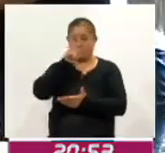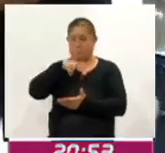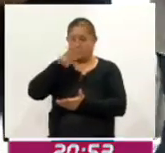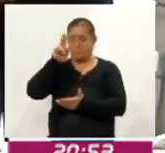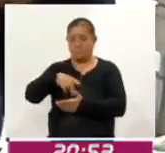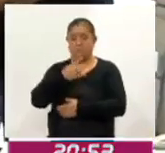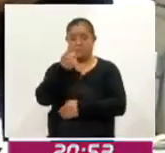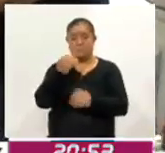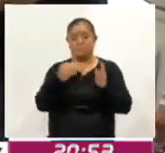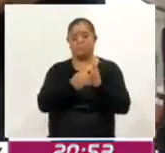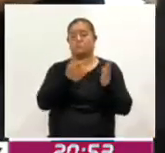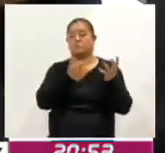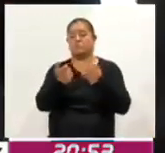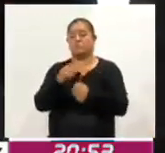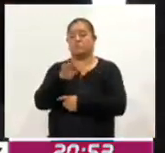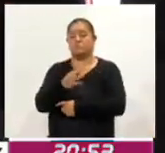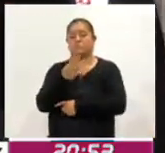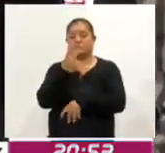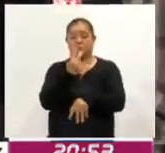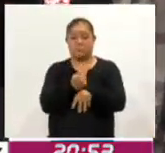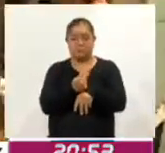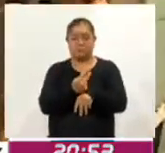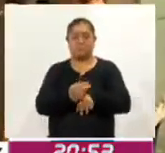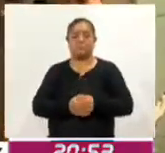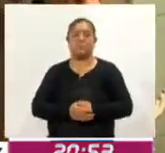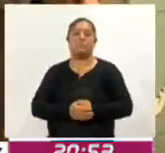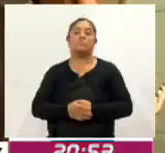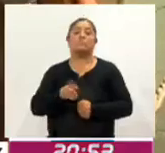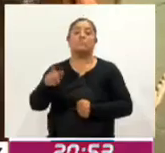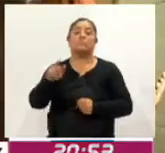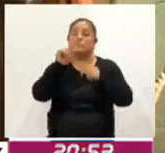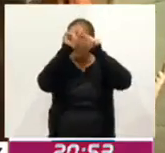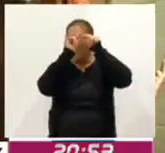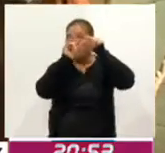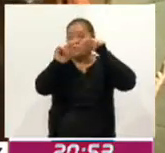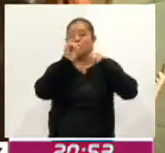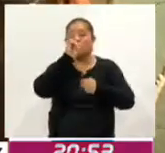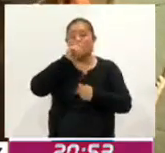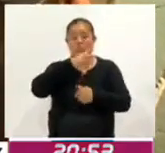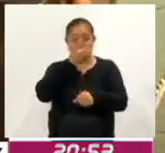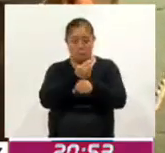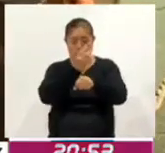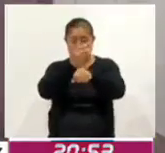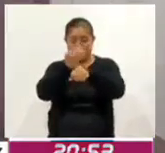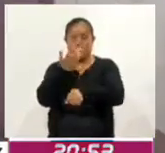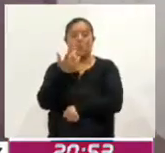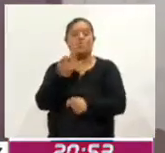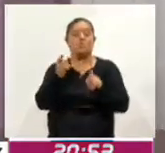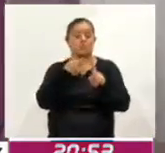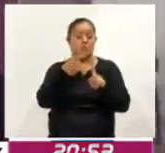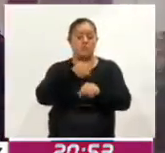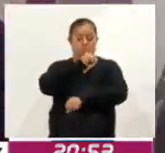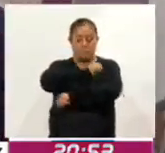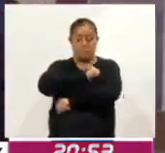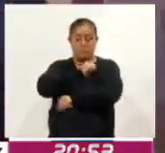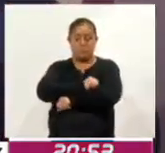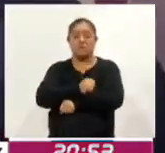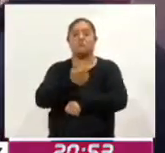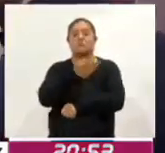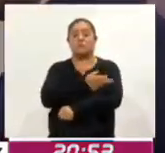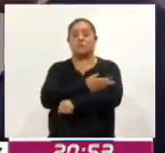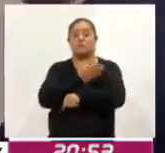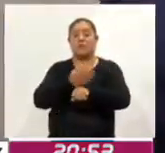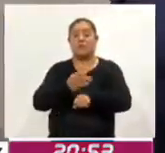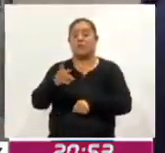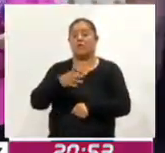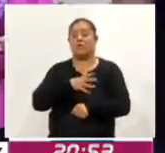1.744 metros cuadrados. Instalación eléctrica, rehabilitación de puertas y ventanas de madera, aplicación de